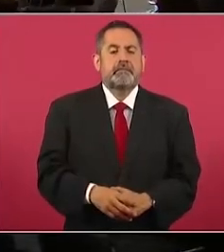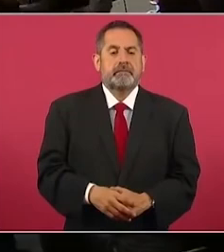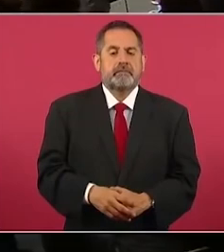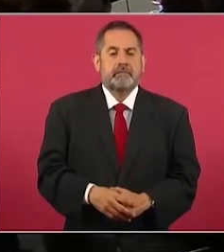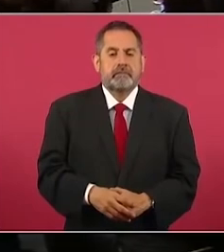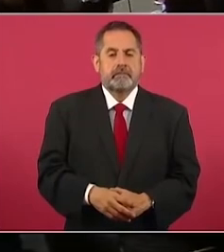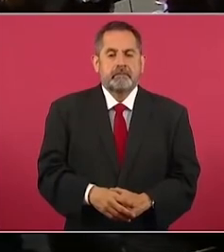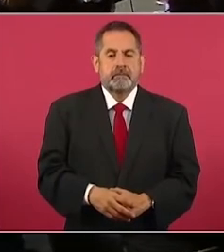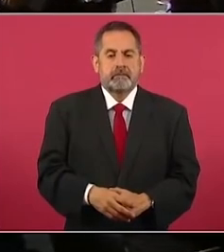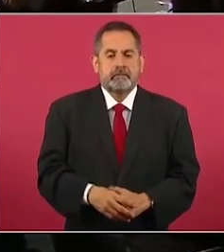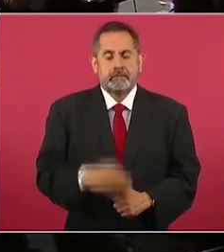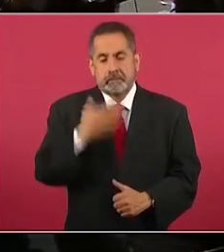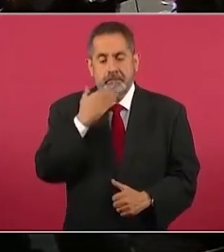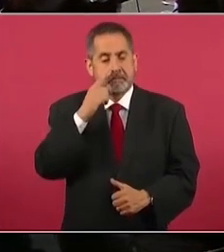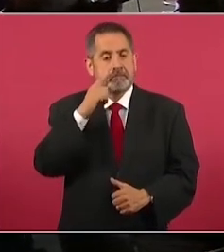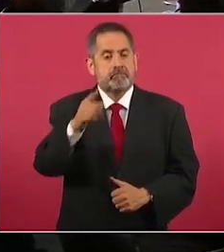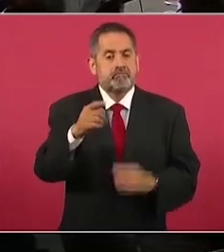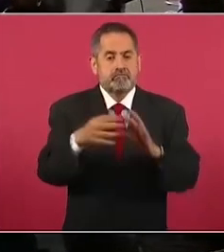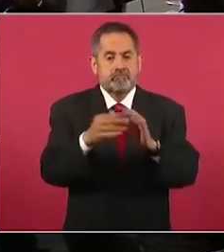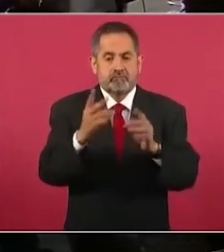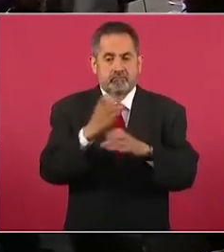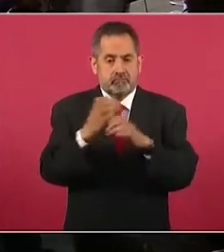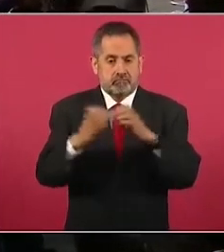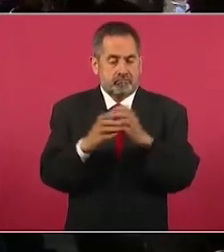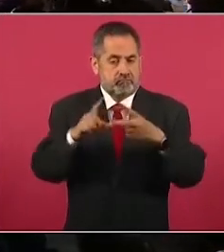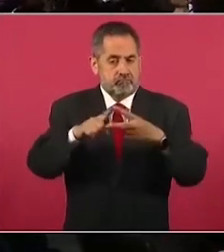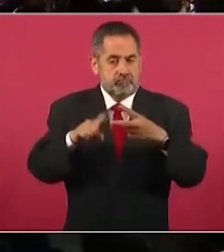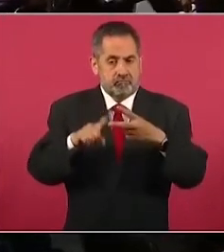Muy bien. Miren, nada más dos cosas